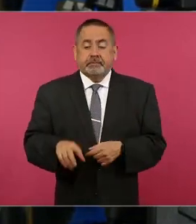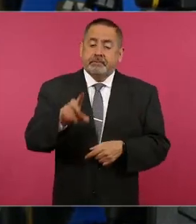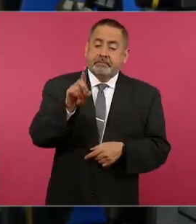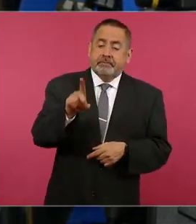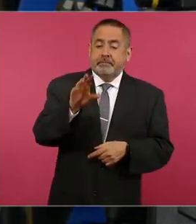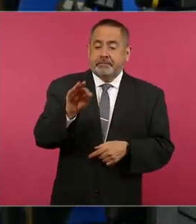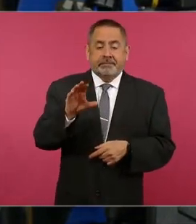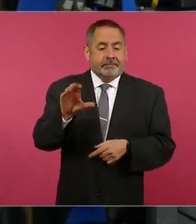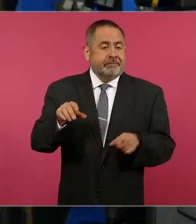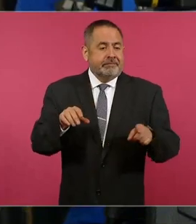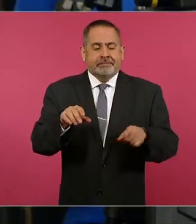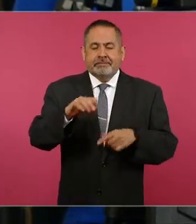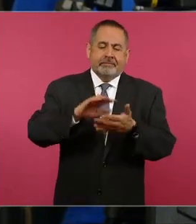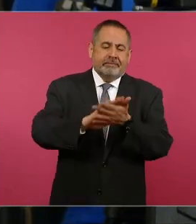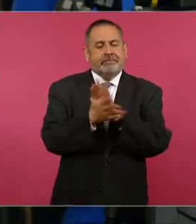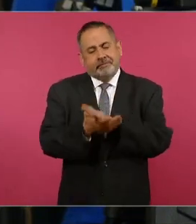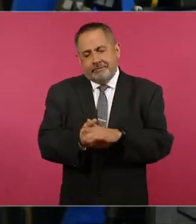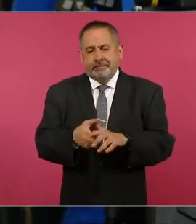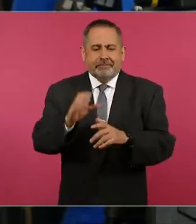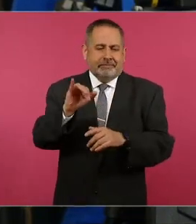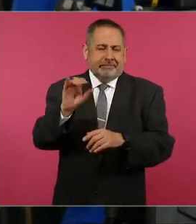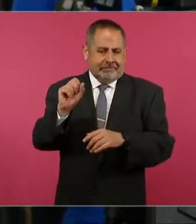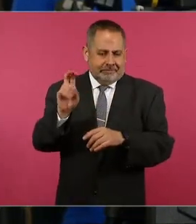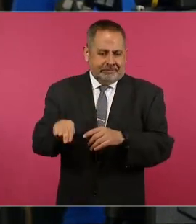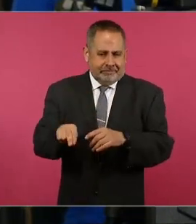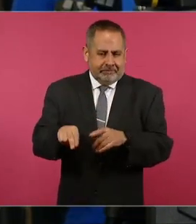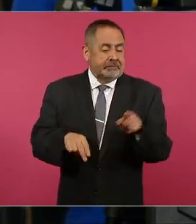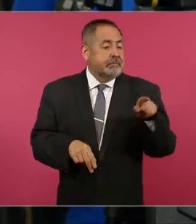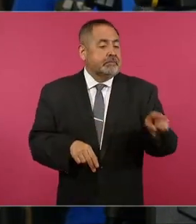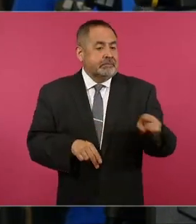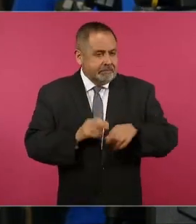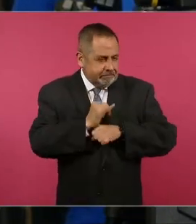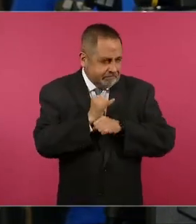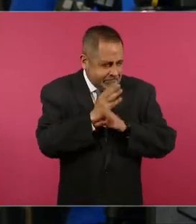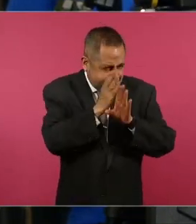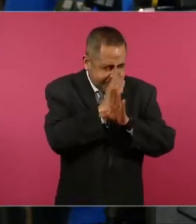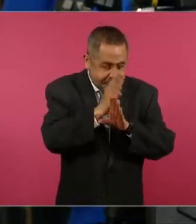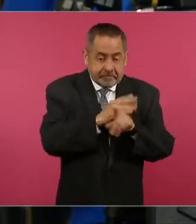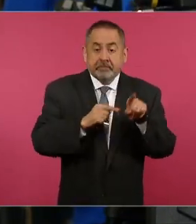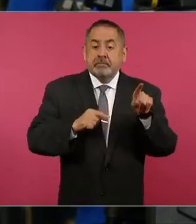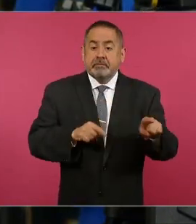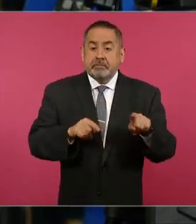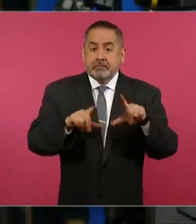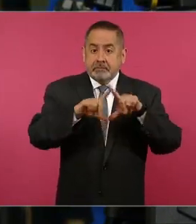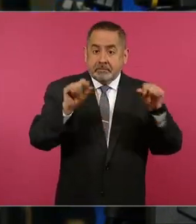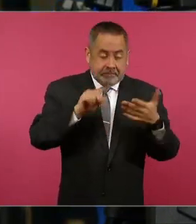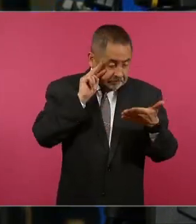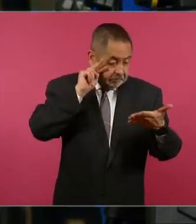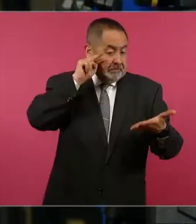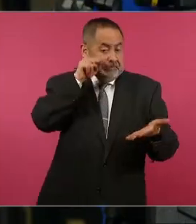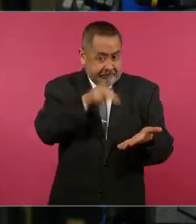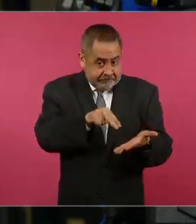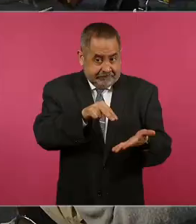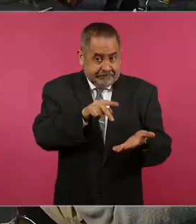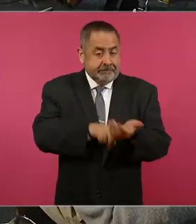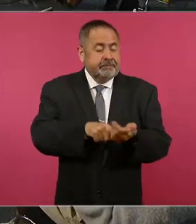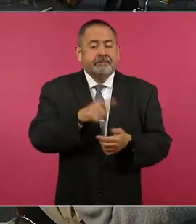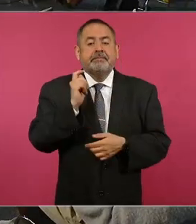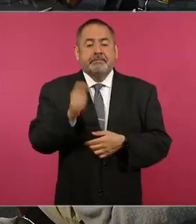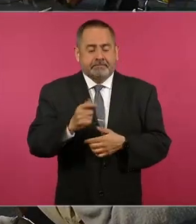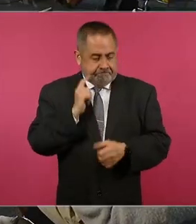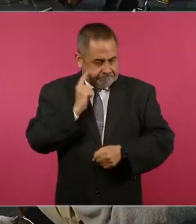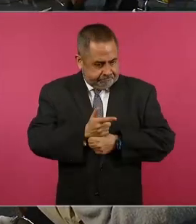en el CISEN posteriormente y hacía todo este espionaje pero ahí en esas fichas identificamos